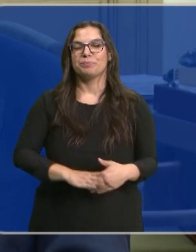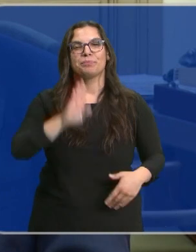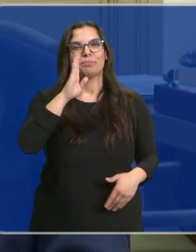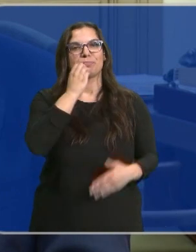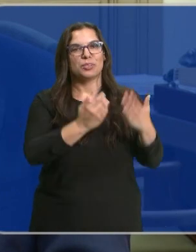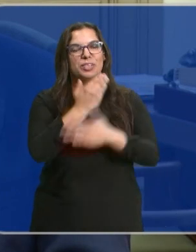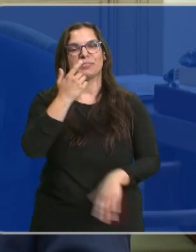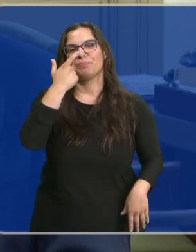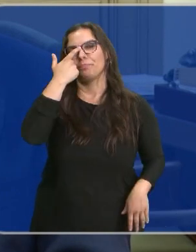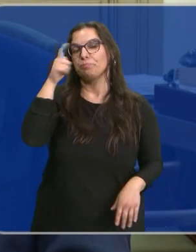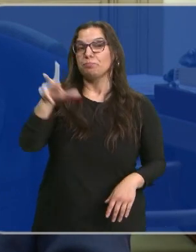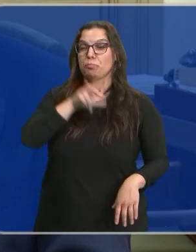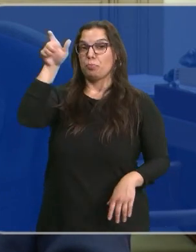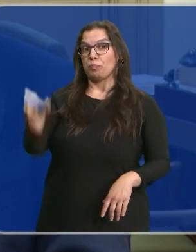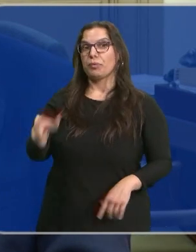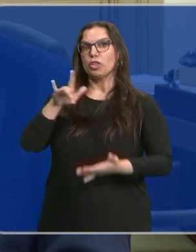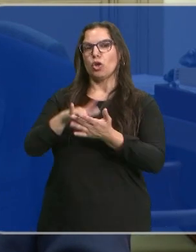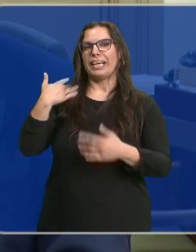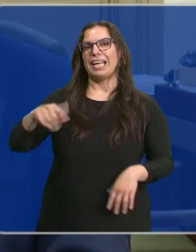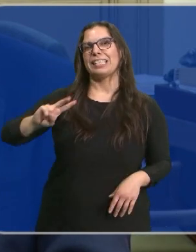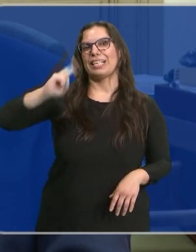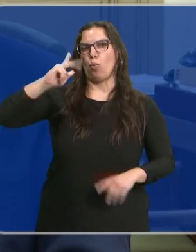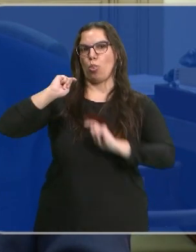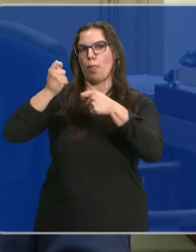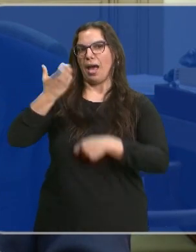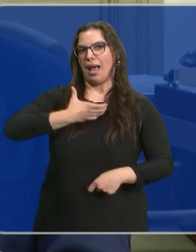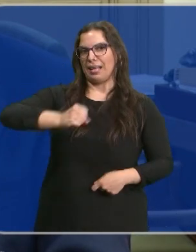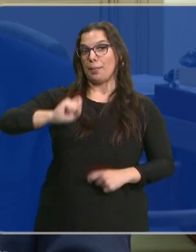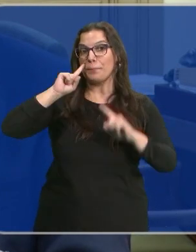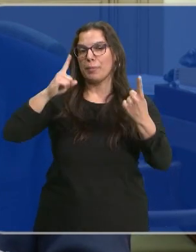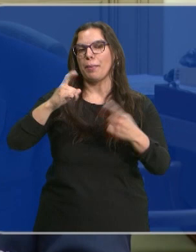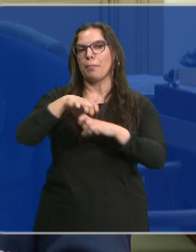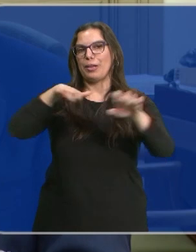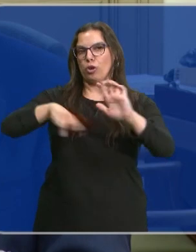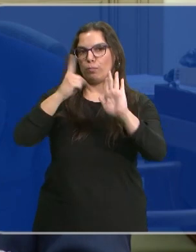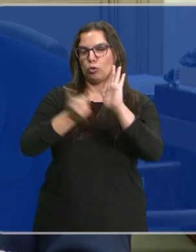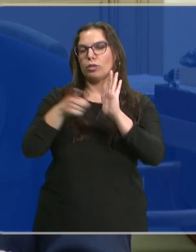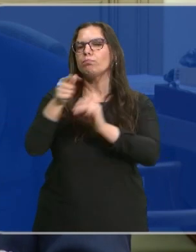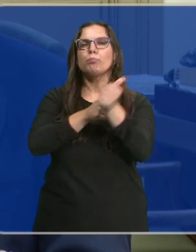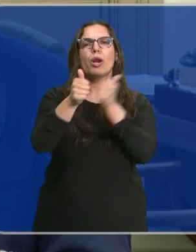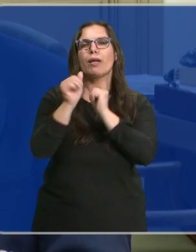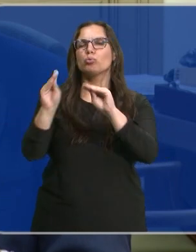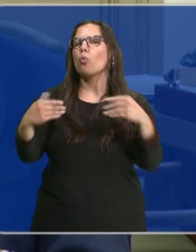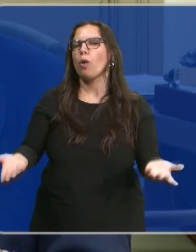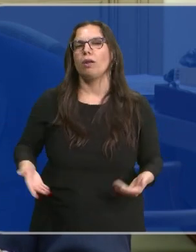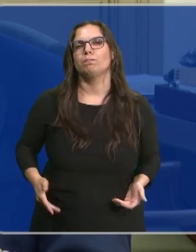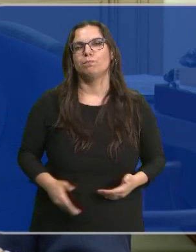Muy buenos días. Usted afronta su segundo mandato, el primero con mayoría absoluta. ¿Cuáles son sus prioridades?